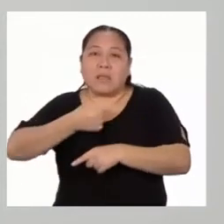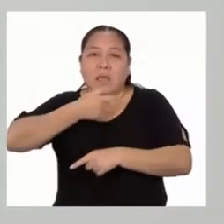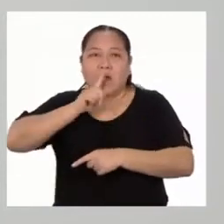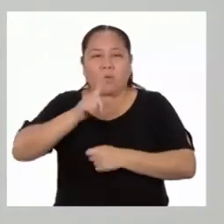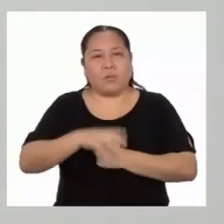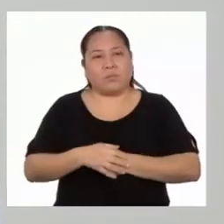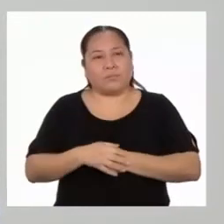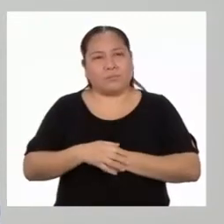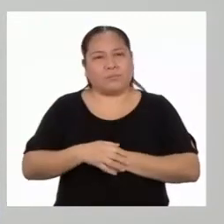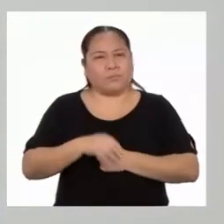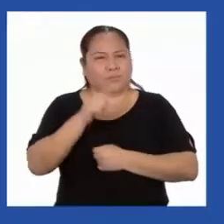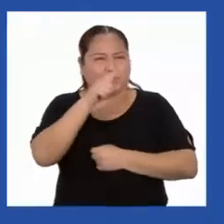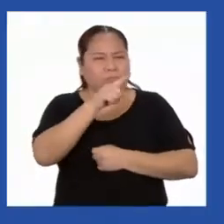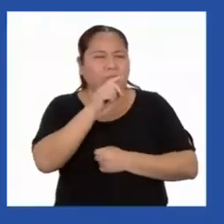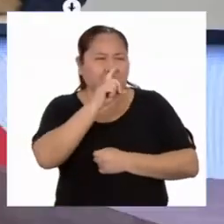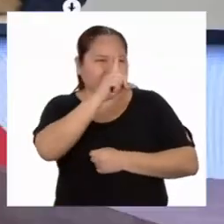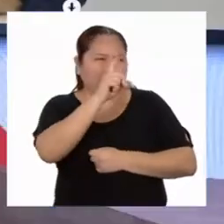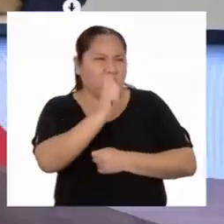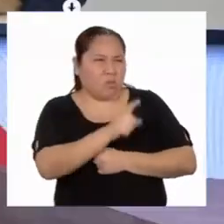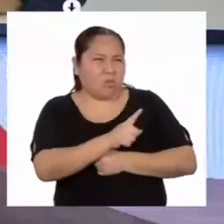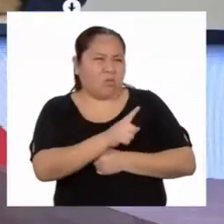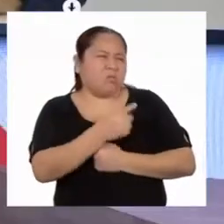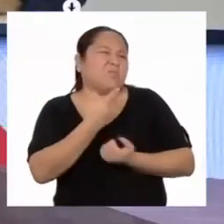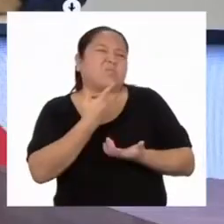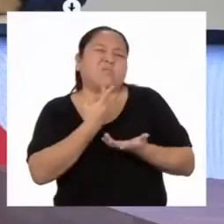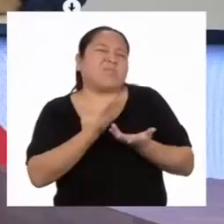¿de qué trata el párrafo?